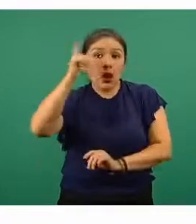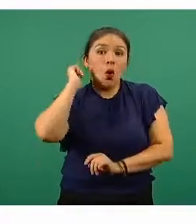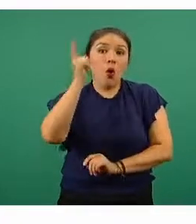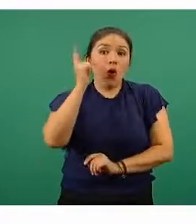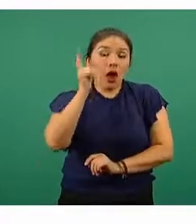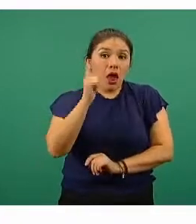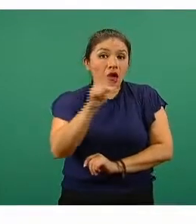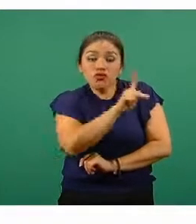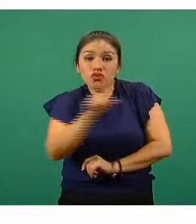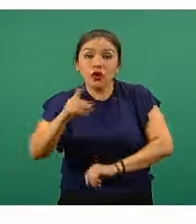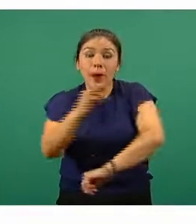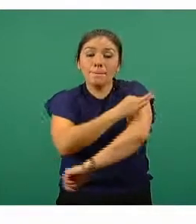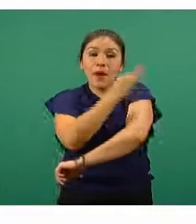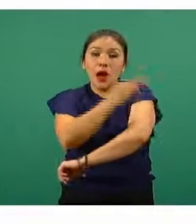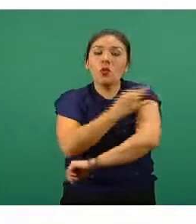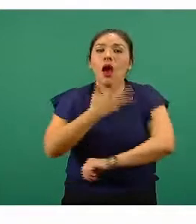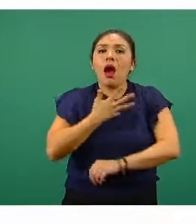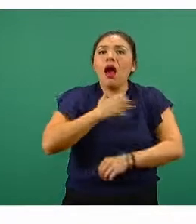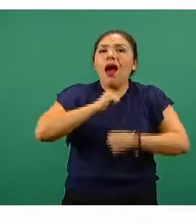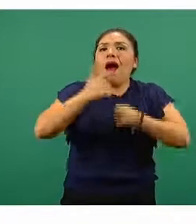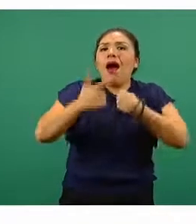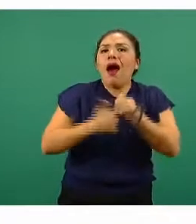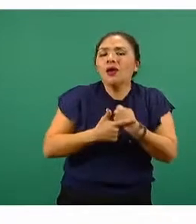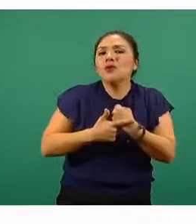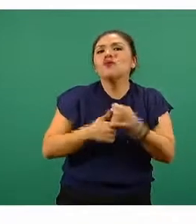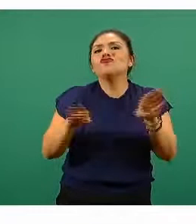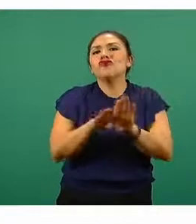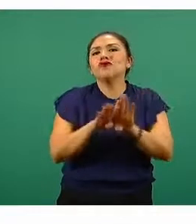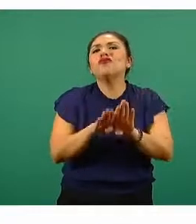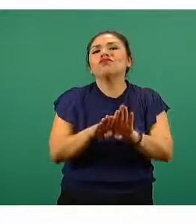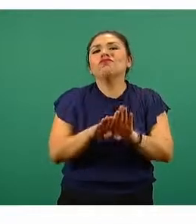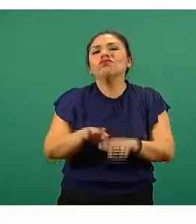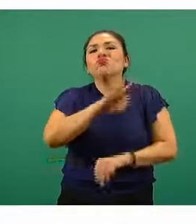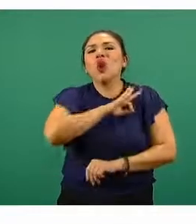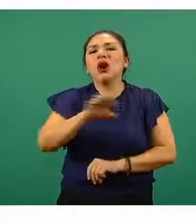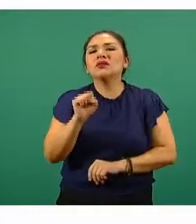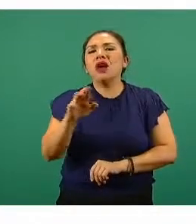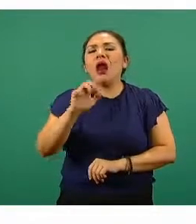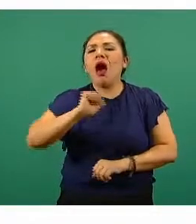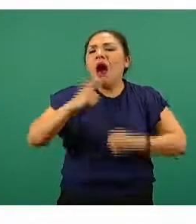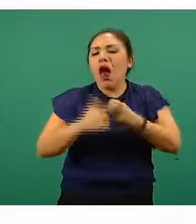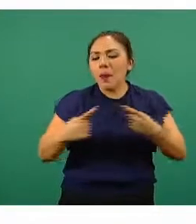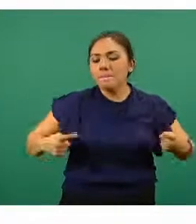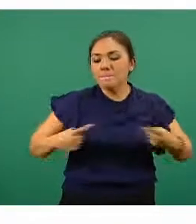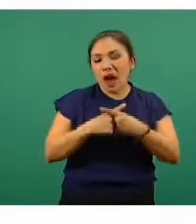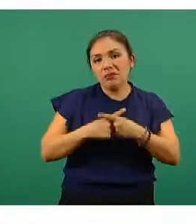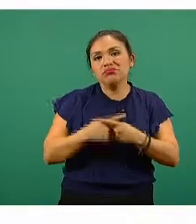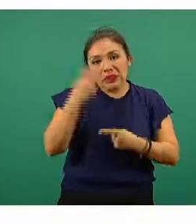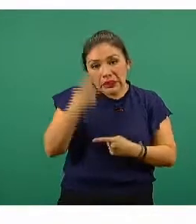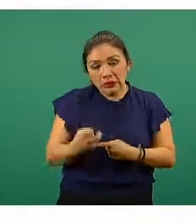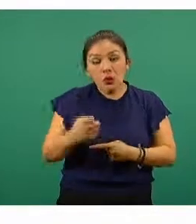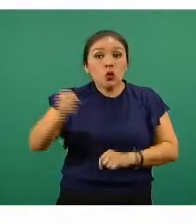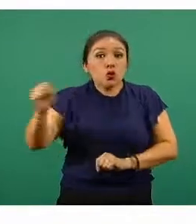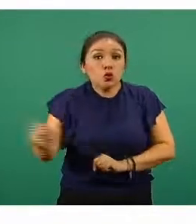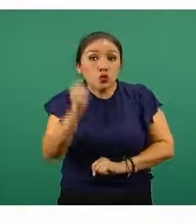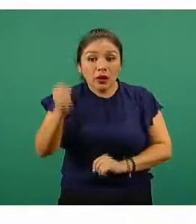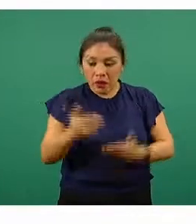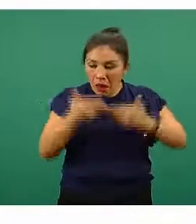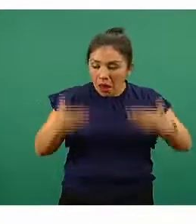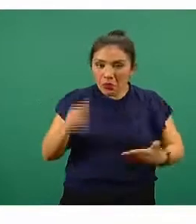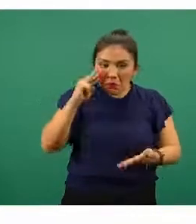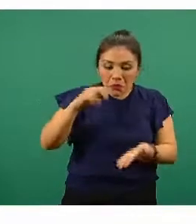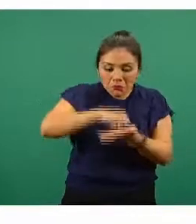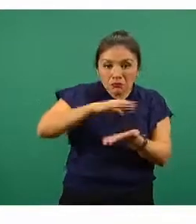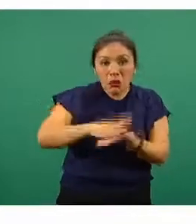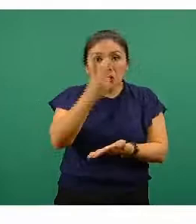las vacunas tengan algún evento supuestamente atribuible a la aplicación de la vacuna. Afortunadamente, de